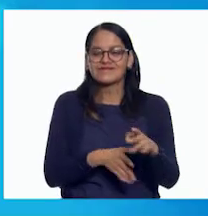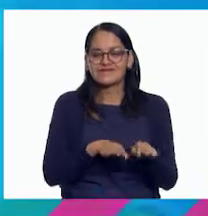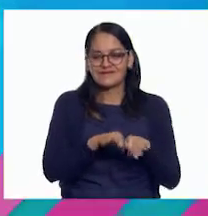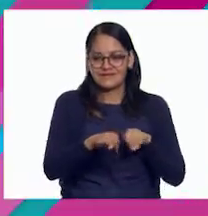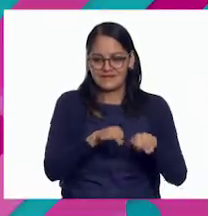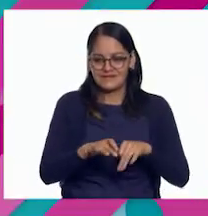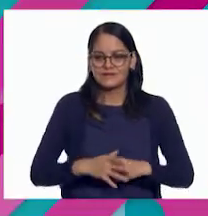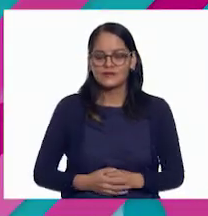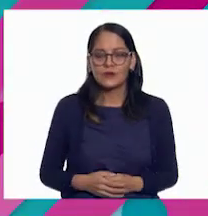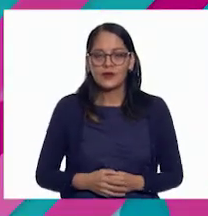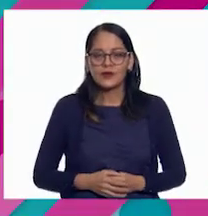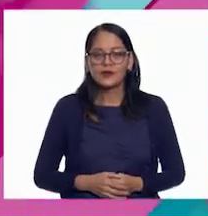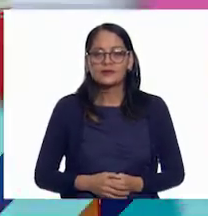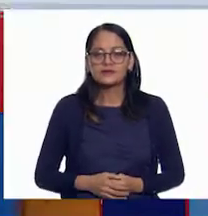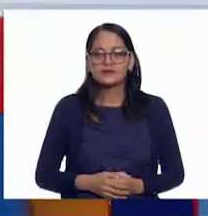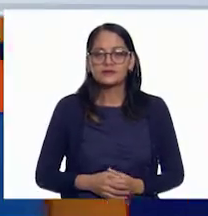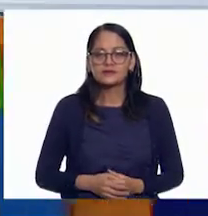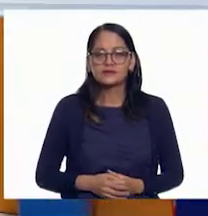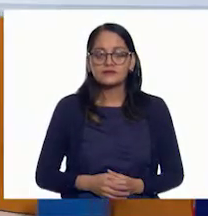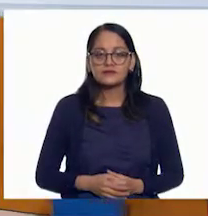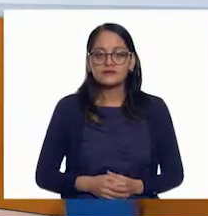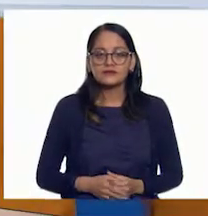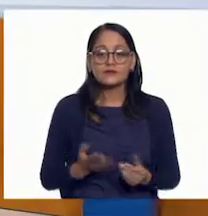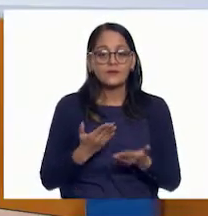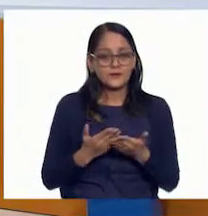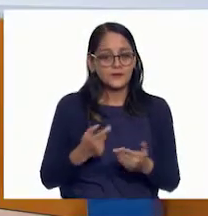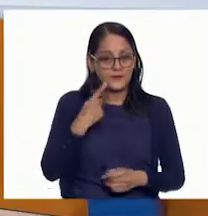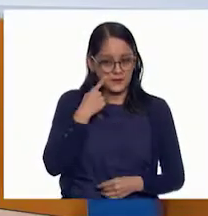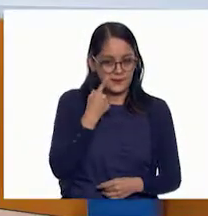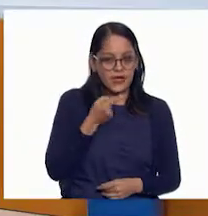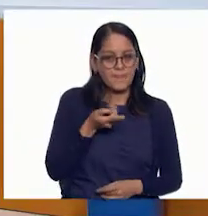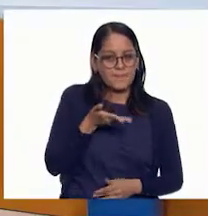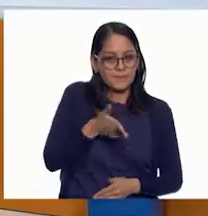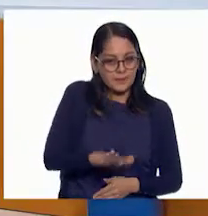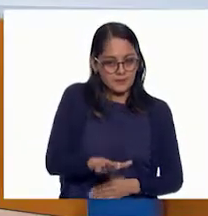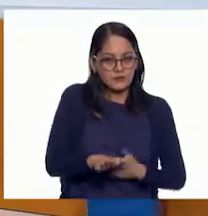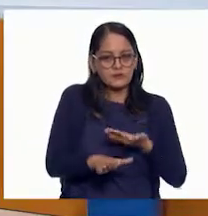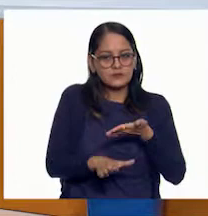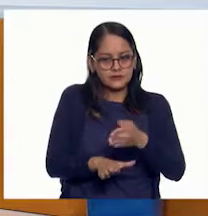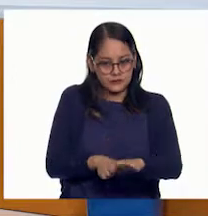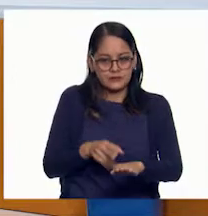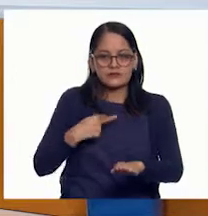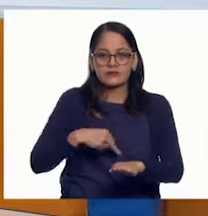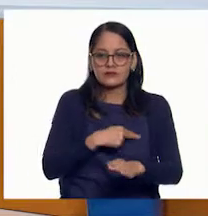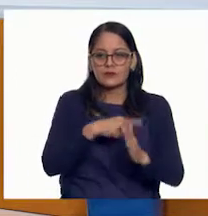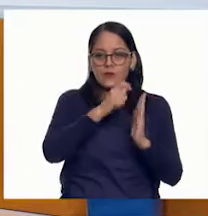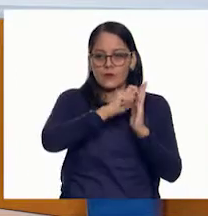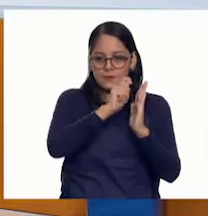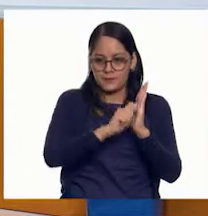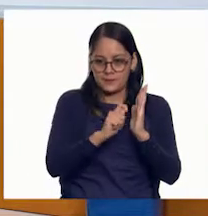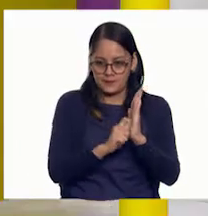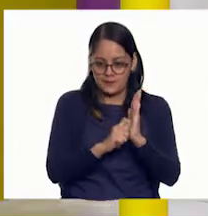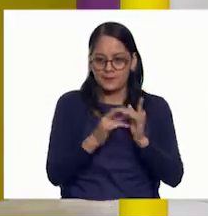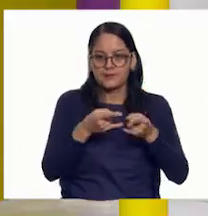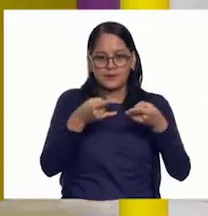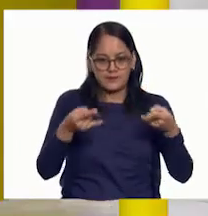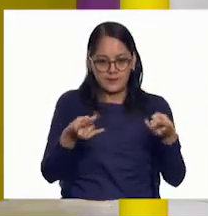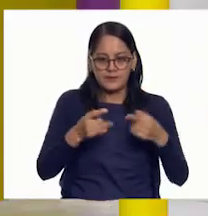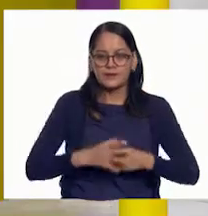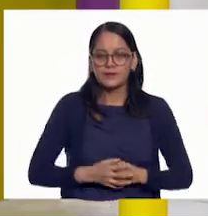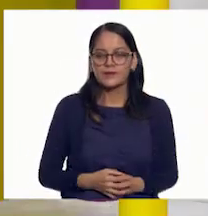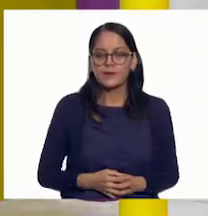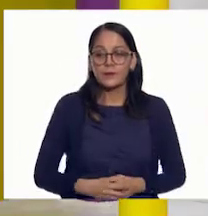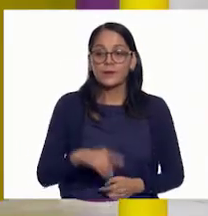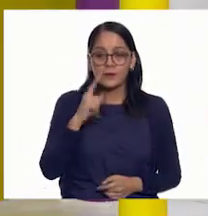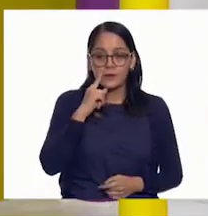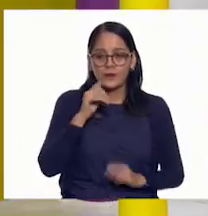bien. Ahora, fíjense muy bien. Paso a paso vamos a ir escribiendo nuestro cuento.